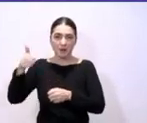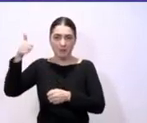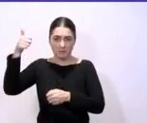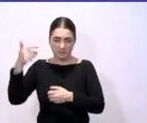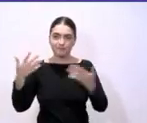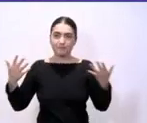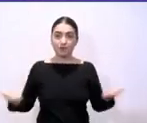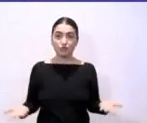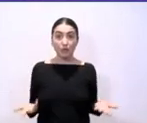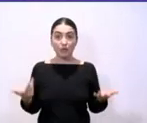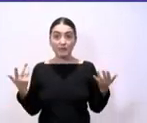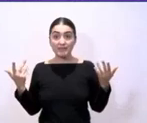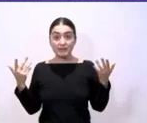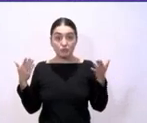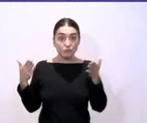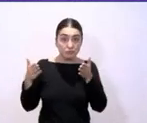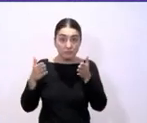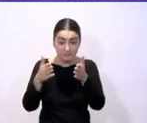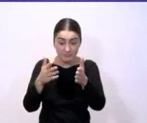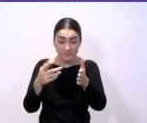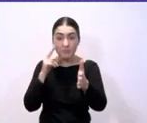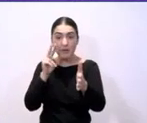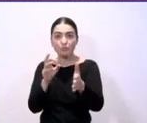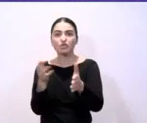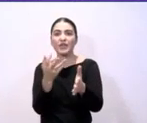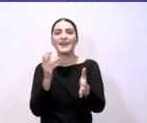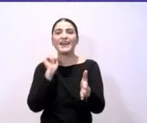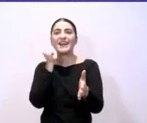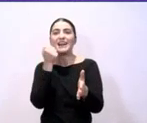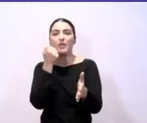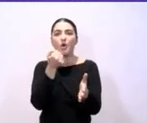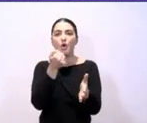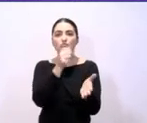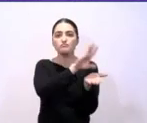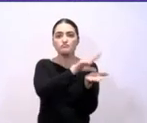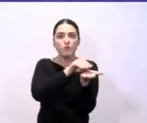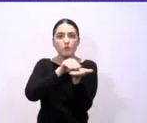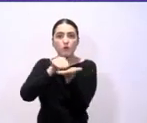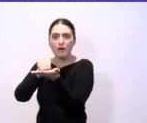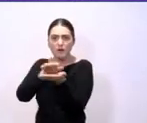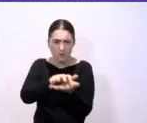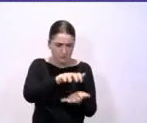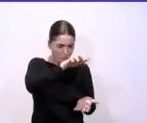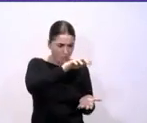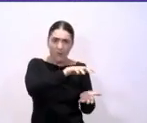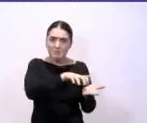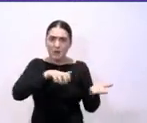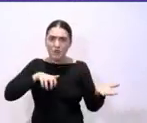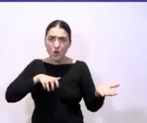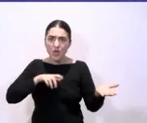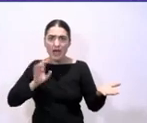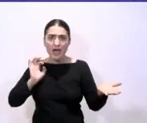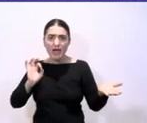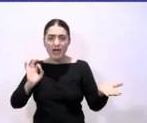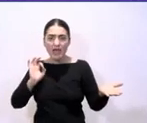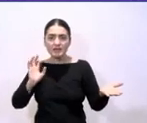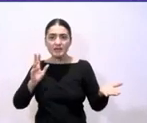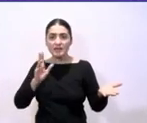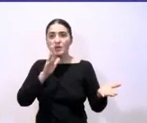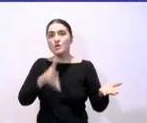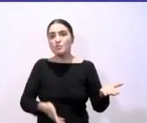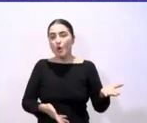sentido vemos que la mayoría de las reclamaciones tienen que ver precisamente con esa dilación en nuestra